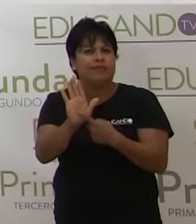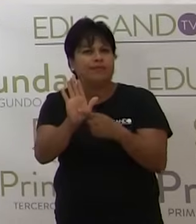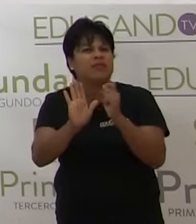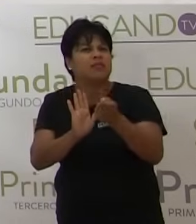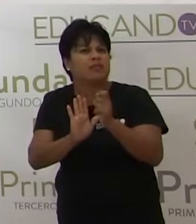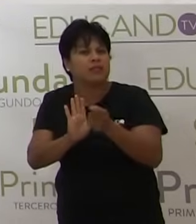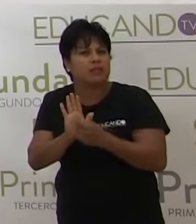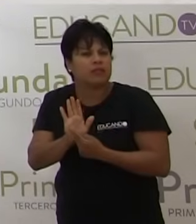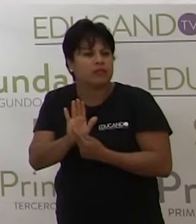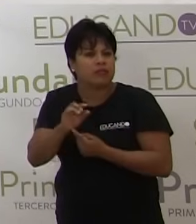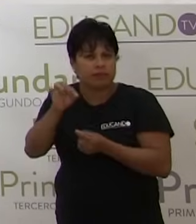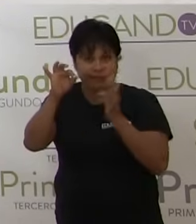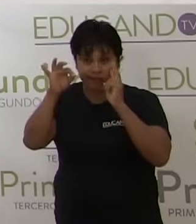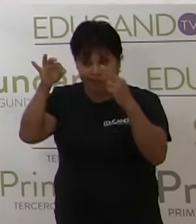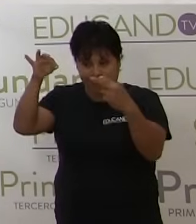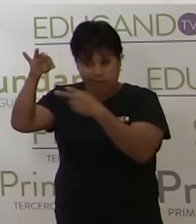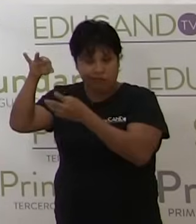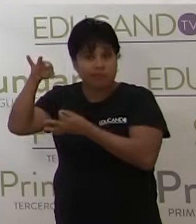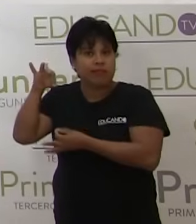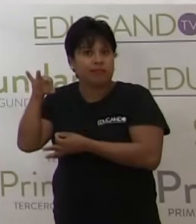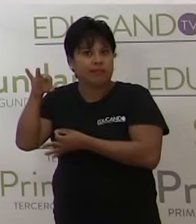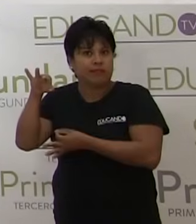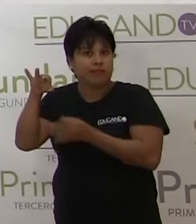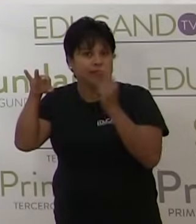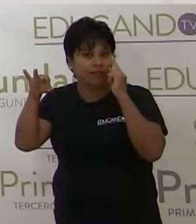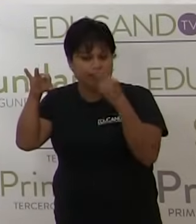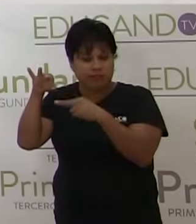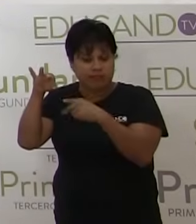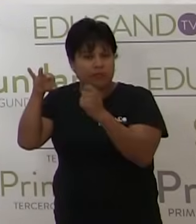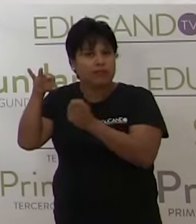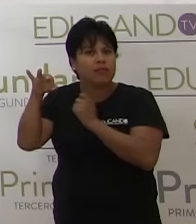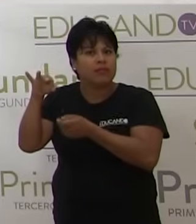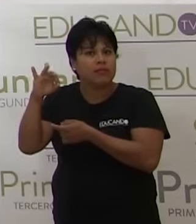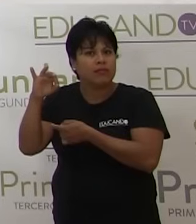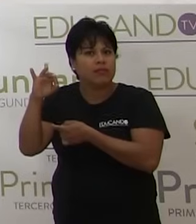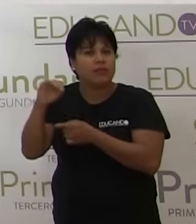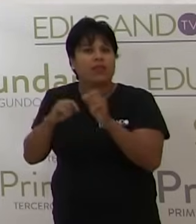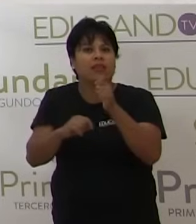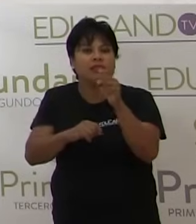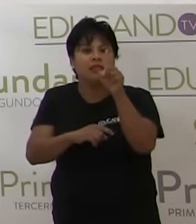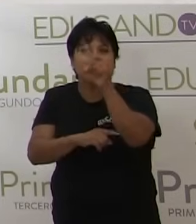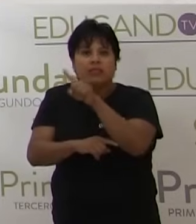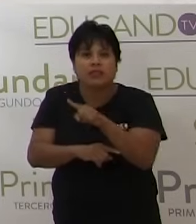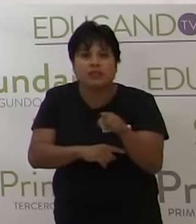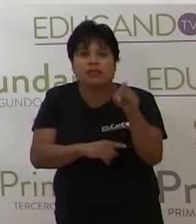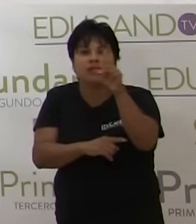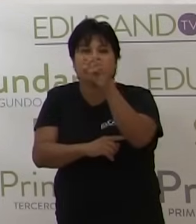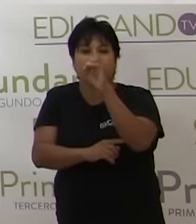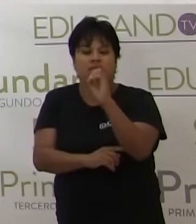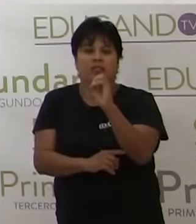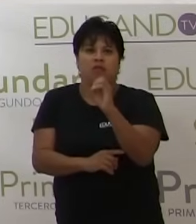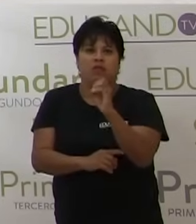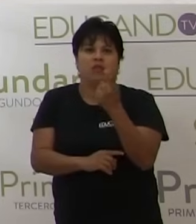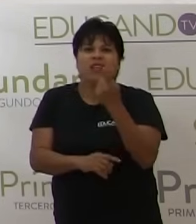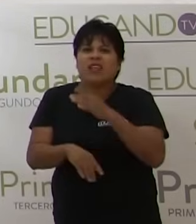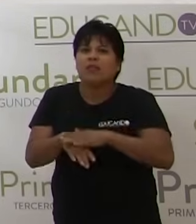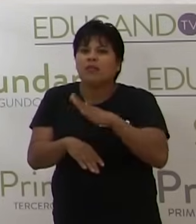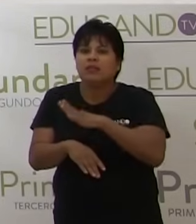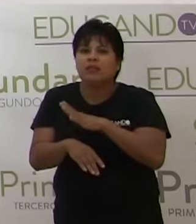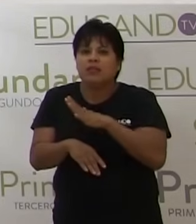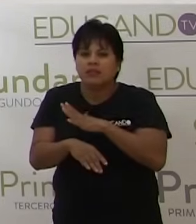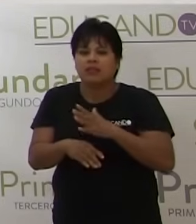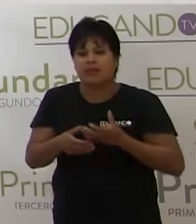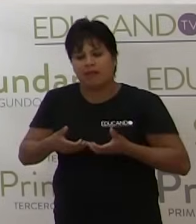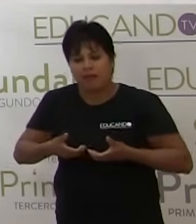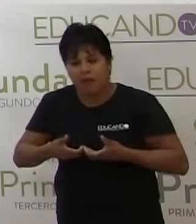tiene acá lo observas es un círculo qué más encontramos en